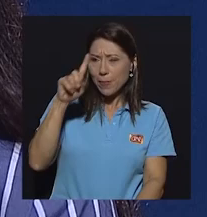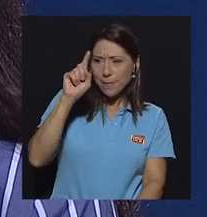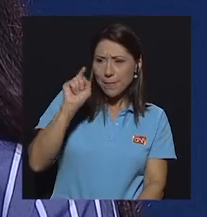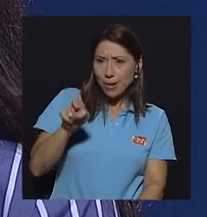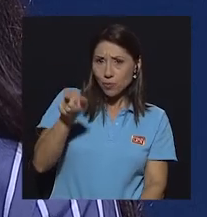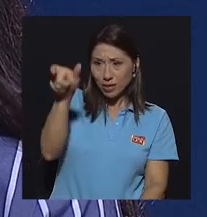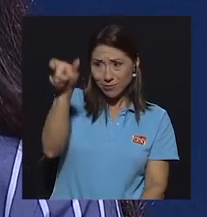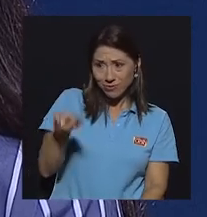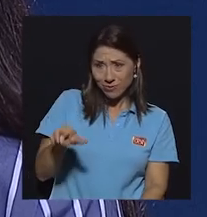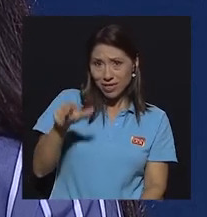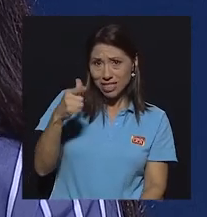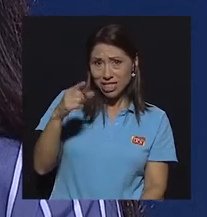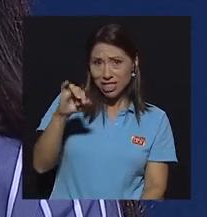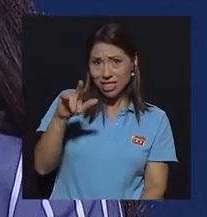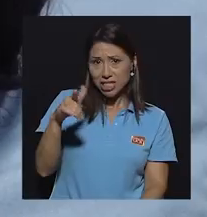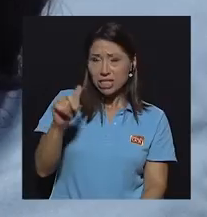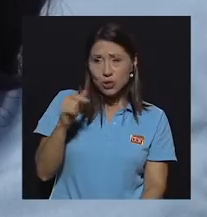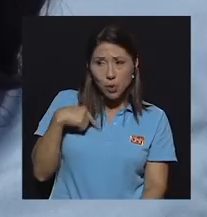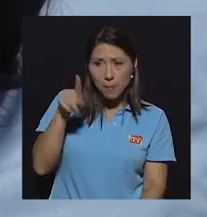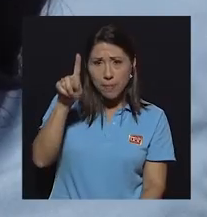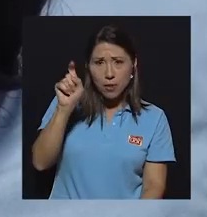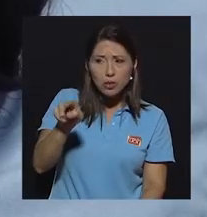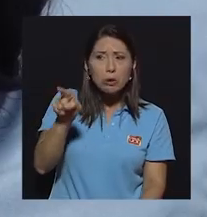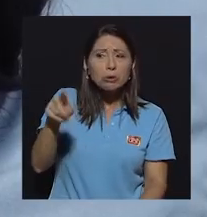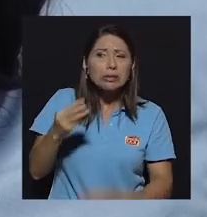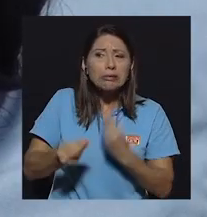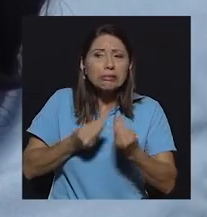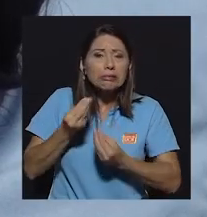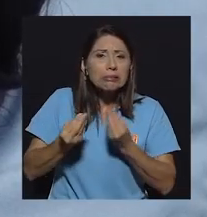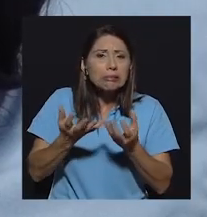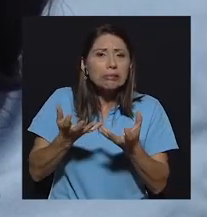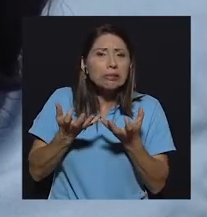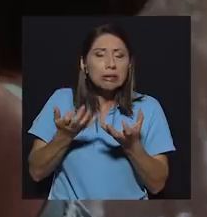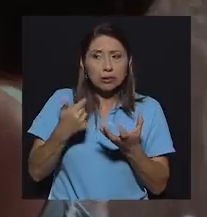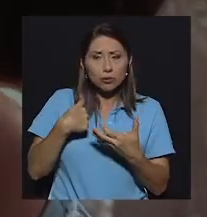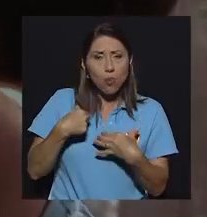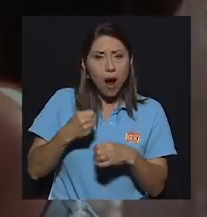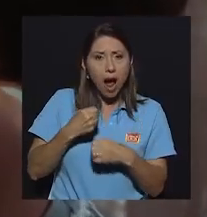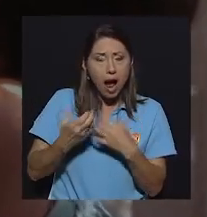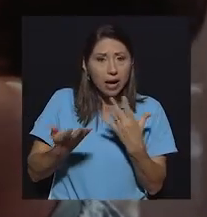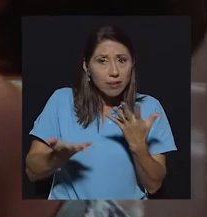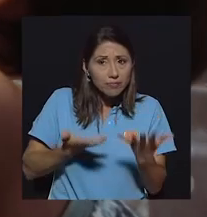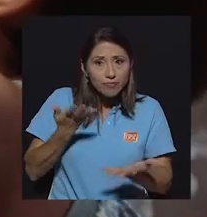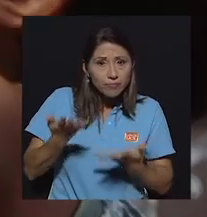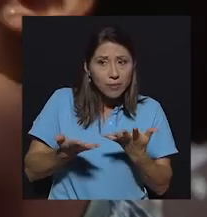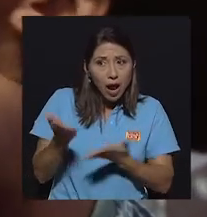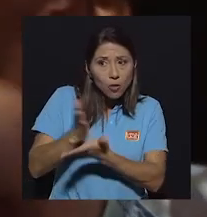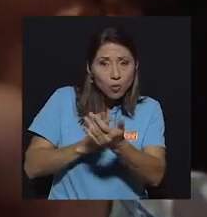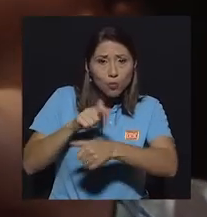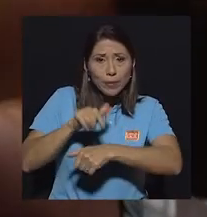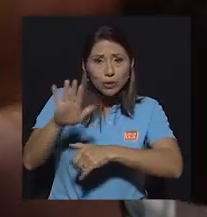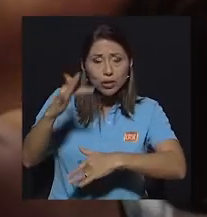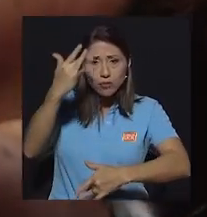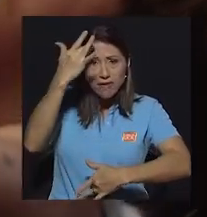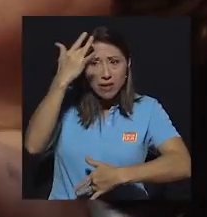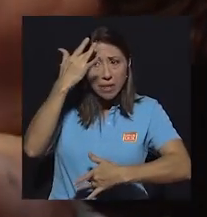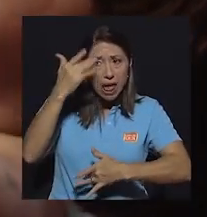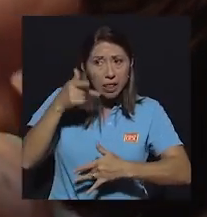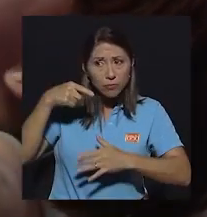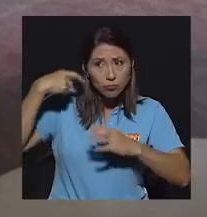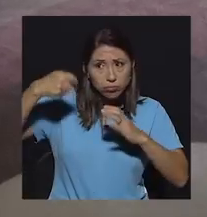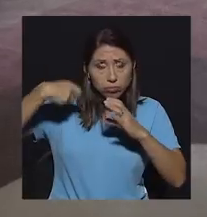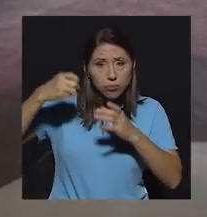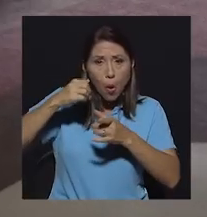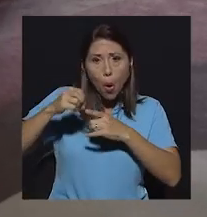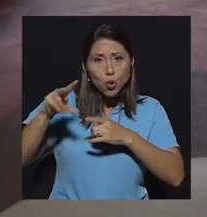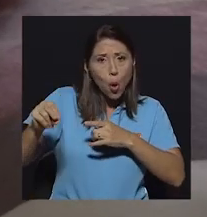que pues realmente es probablemente todavía más difícil, porque si ella me hubiera dicho no, no